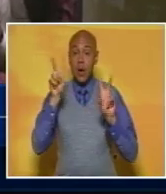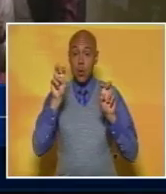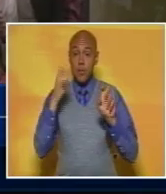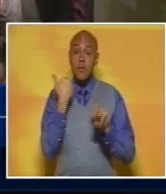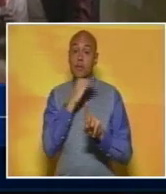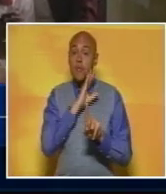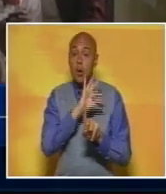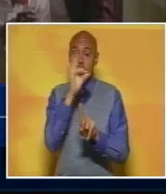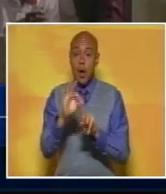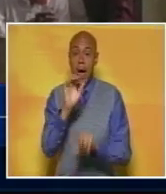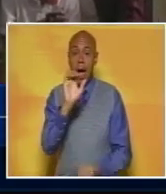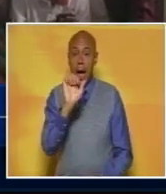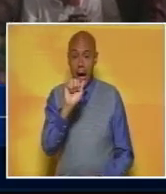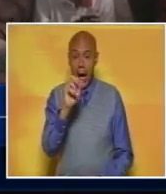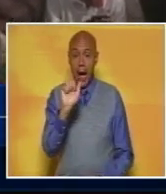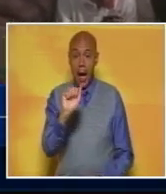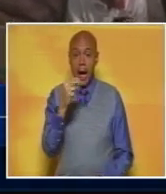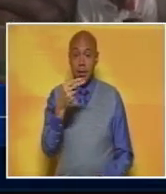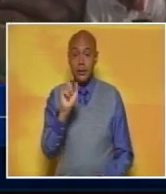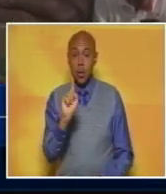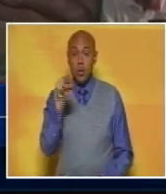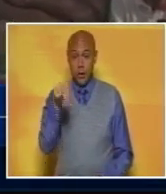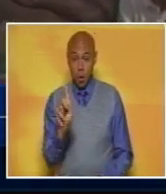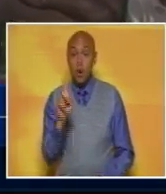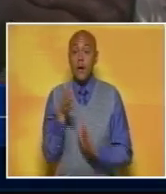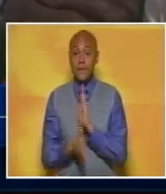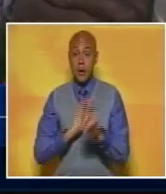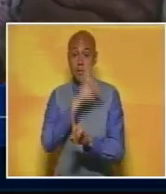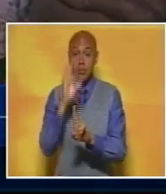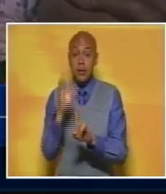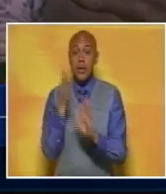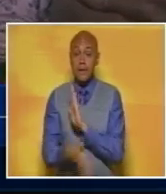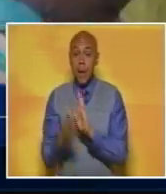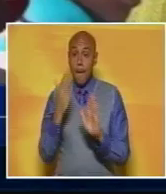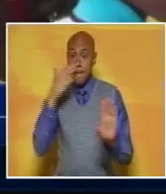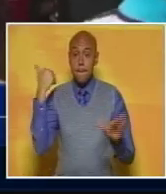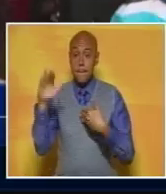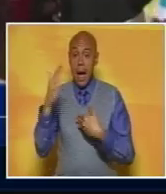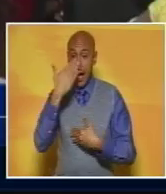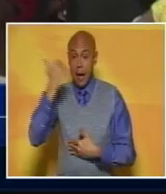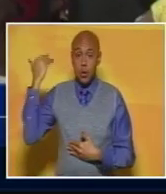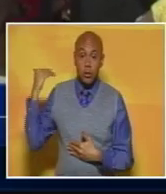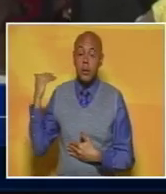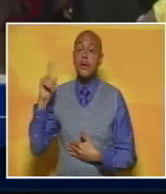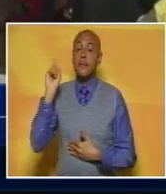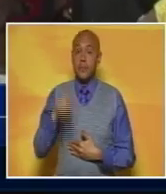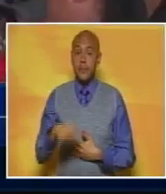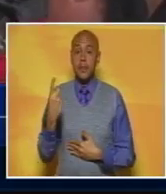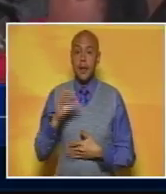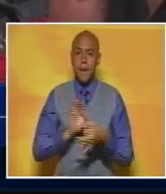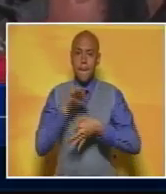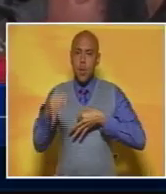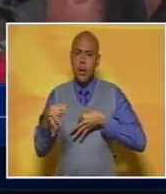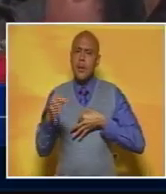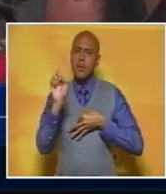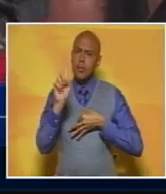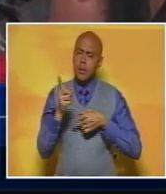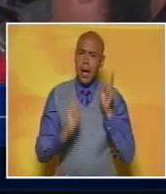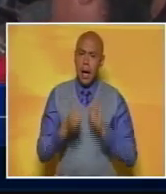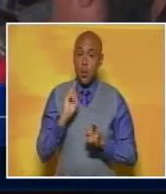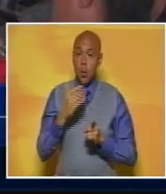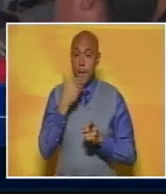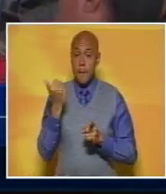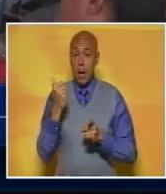virus AH1N1, una cifra que supera por mucho a años anteriores, y los municipios con mayor número de